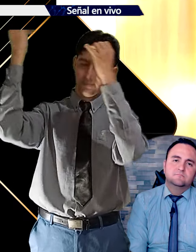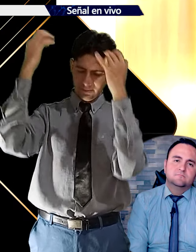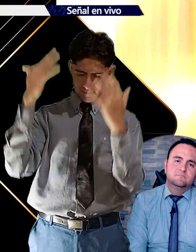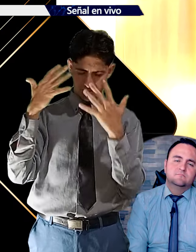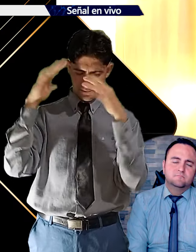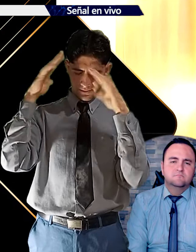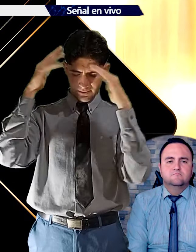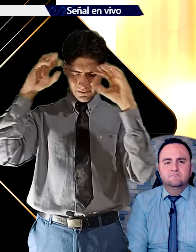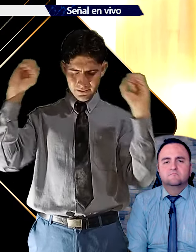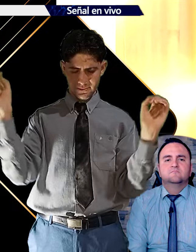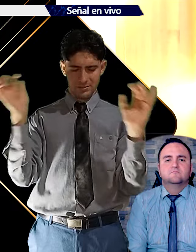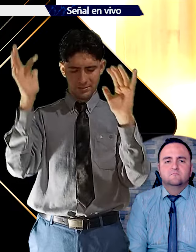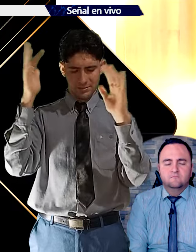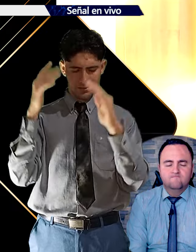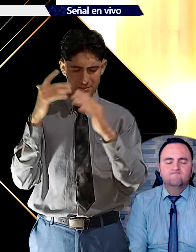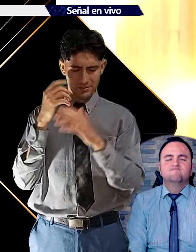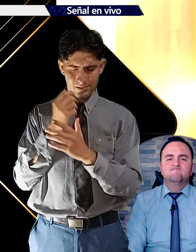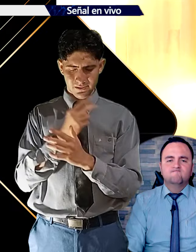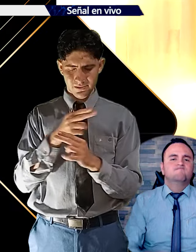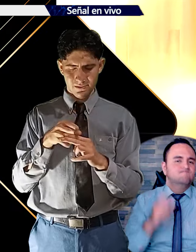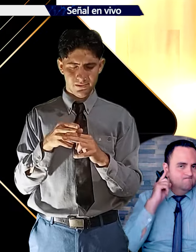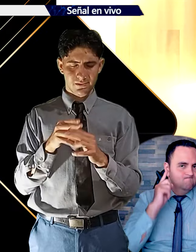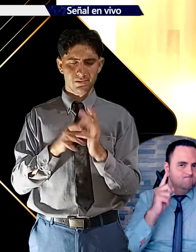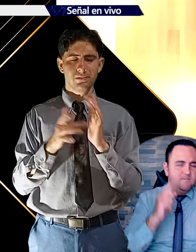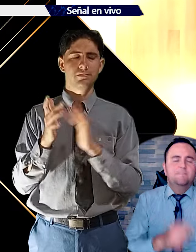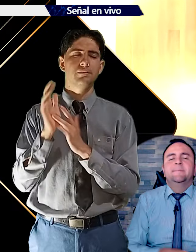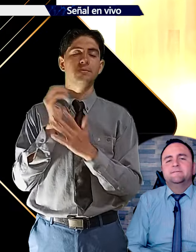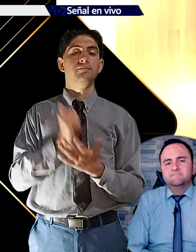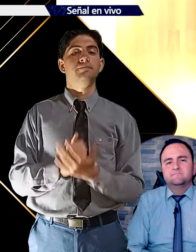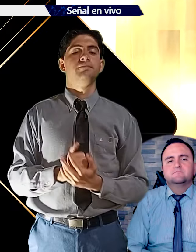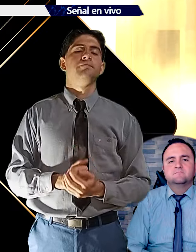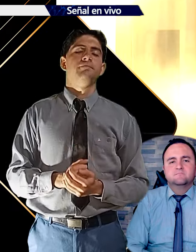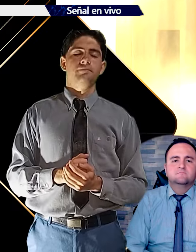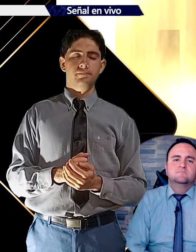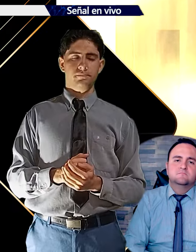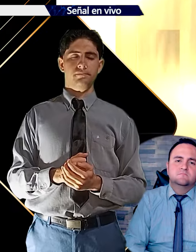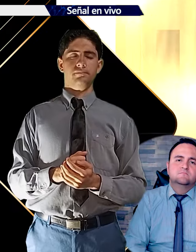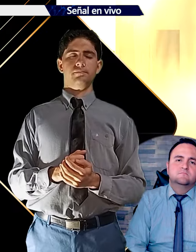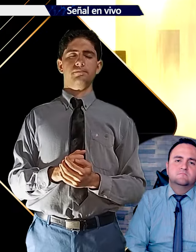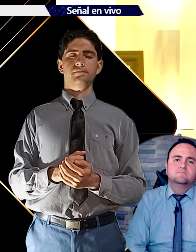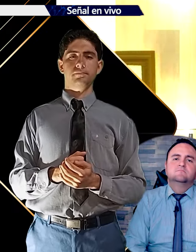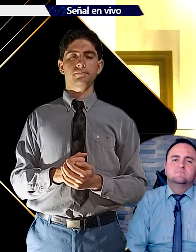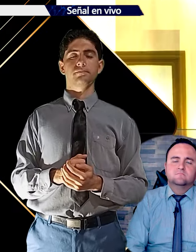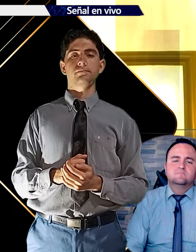de que vamos a la presencia de Dios a estar un día por toda la eternidad.